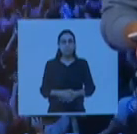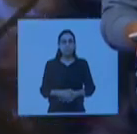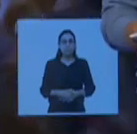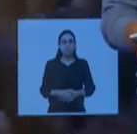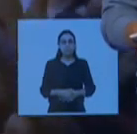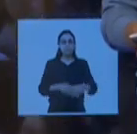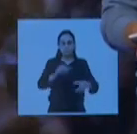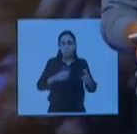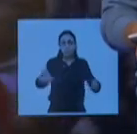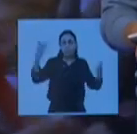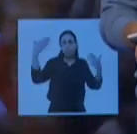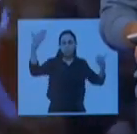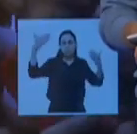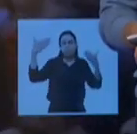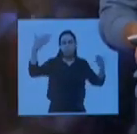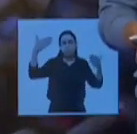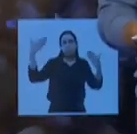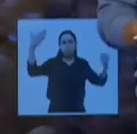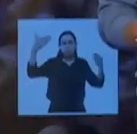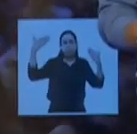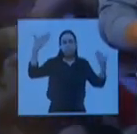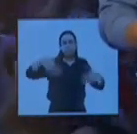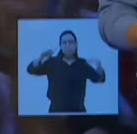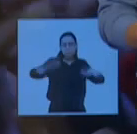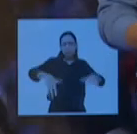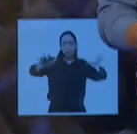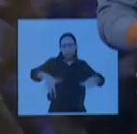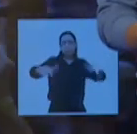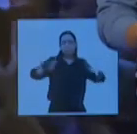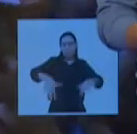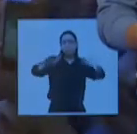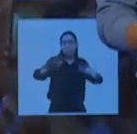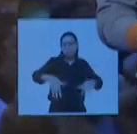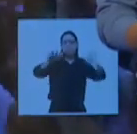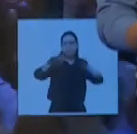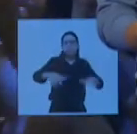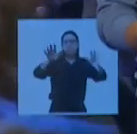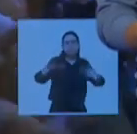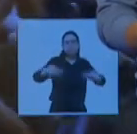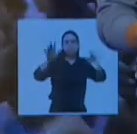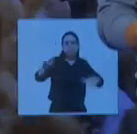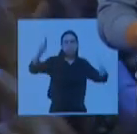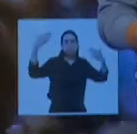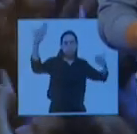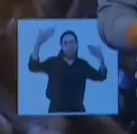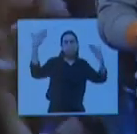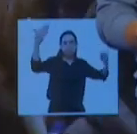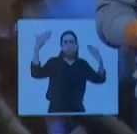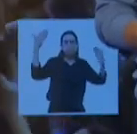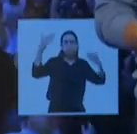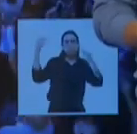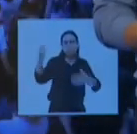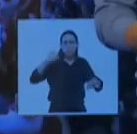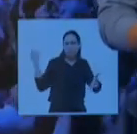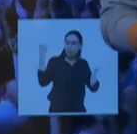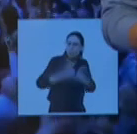nacional que intenta transmitir Massa, ¿no? Claro, y por el lado de Milei lo que tiene que demostrar también es que es un candidato que se va a ajustar a